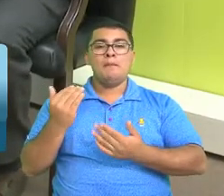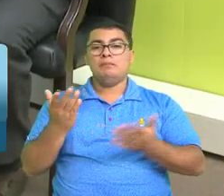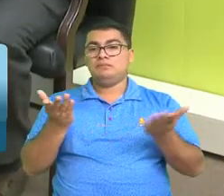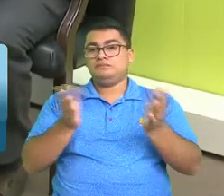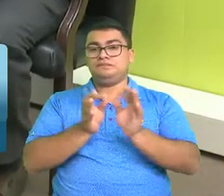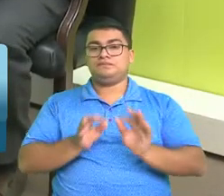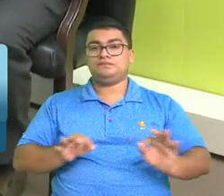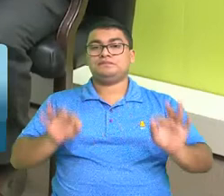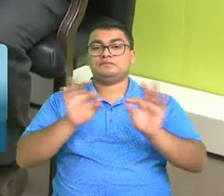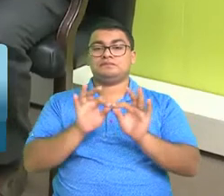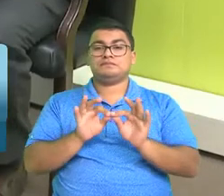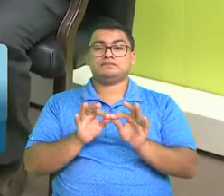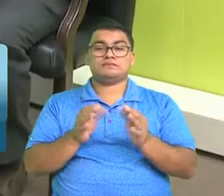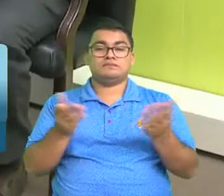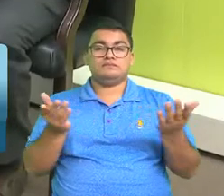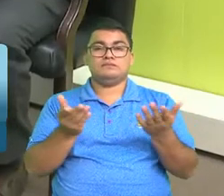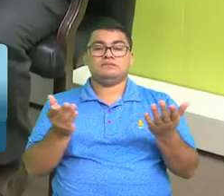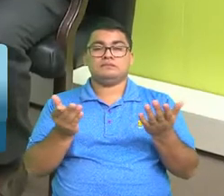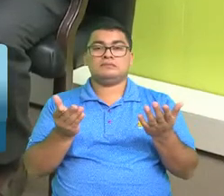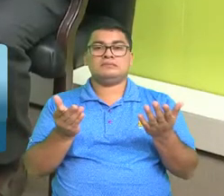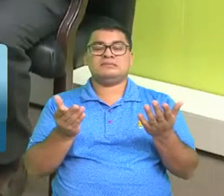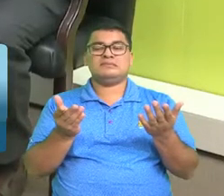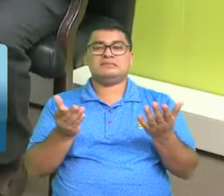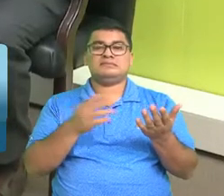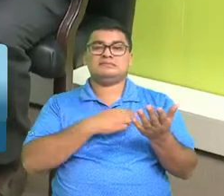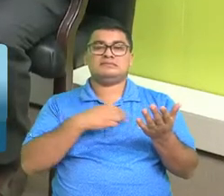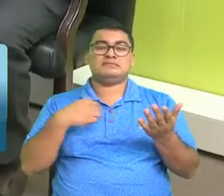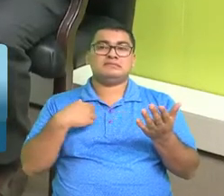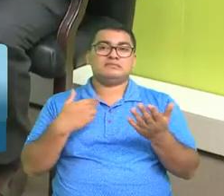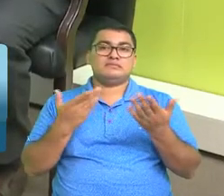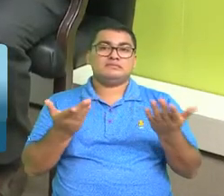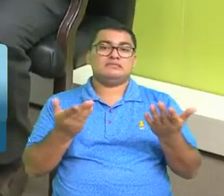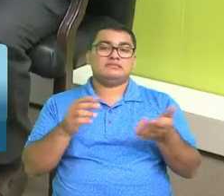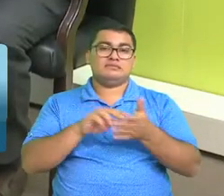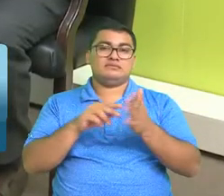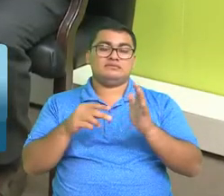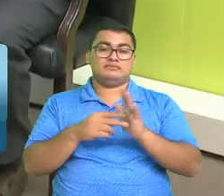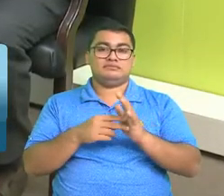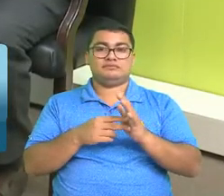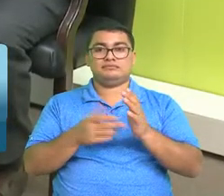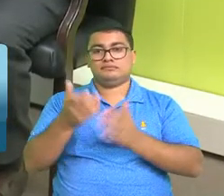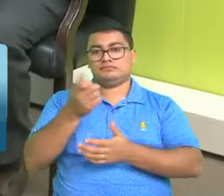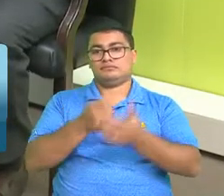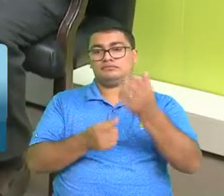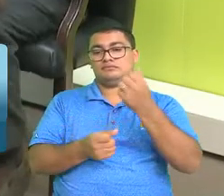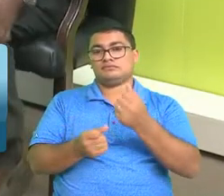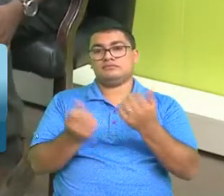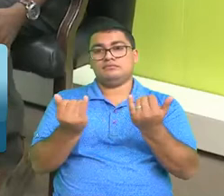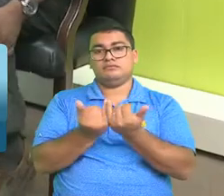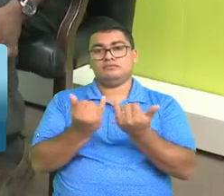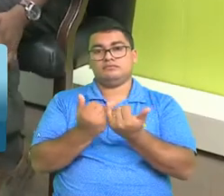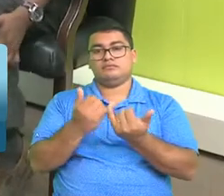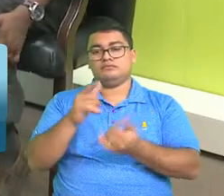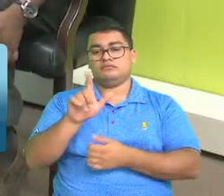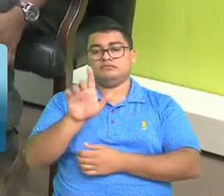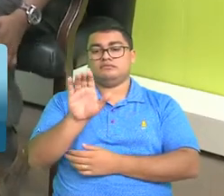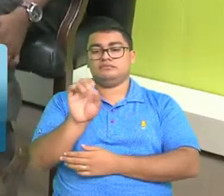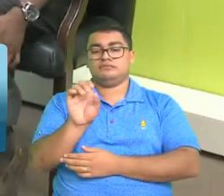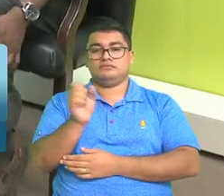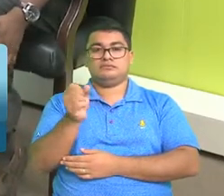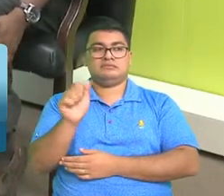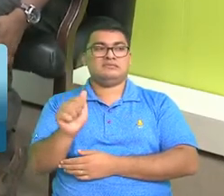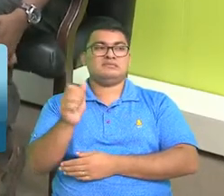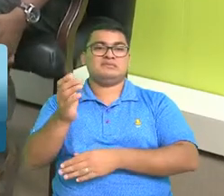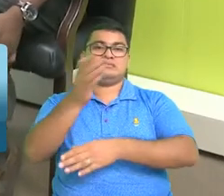enzima beta-galactosidasa, lo que hace es desdoblar lo que es la lactosa en glucosa y galactosa. Antes, doctor, este